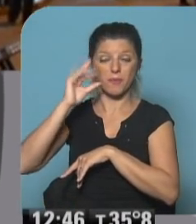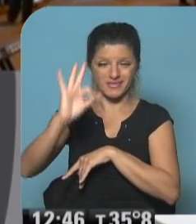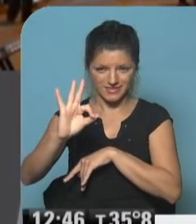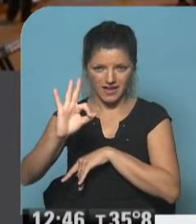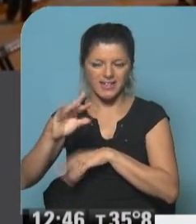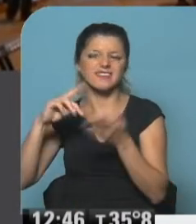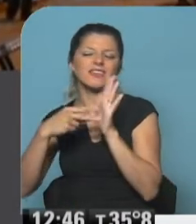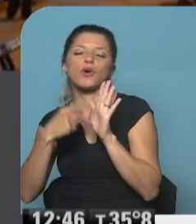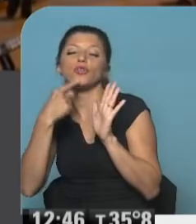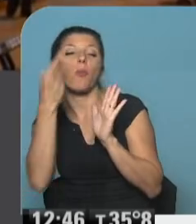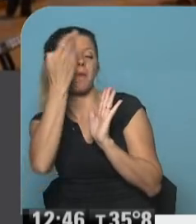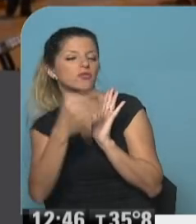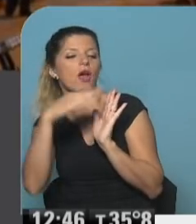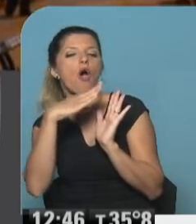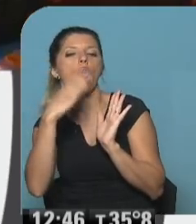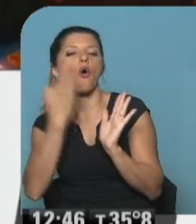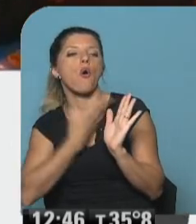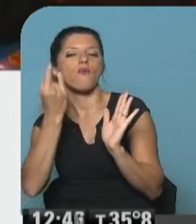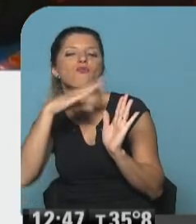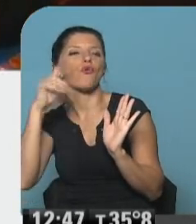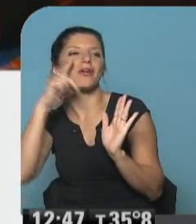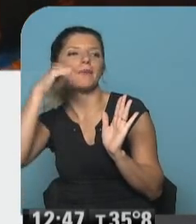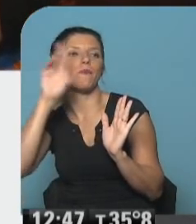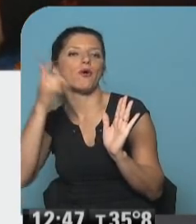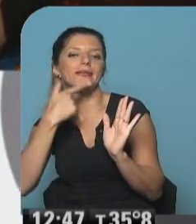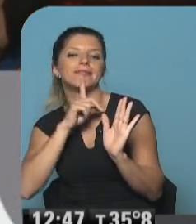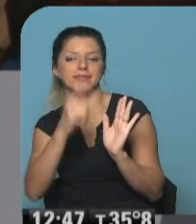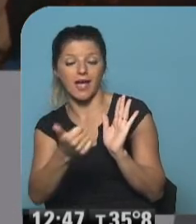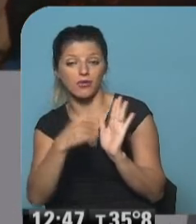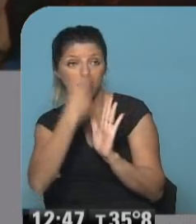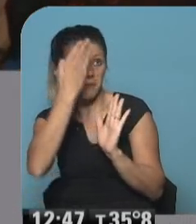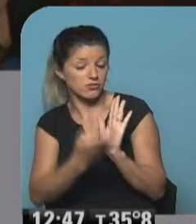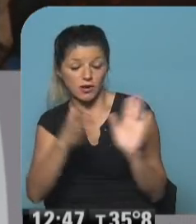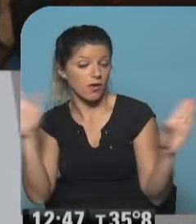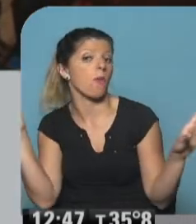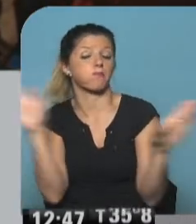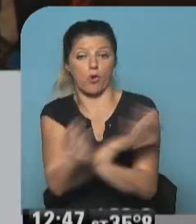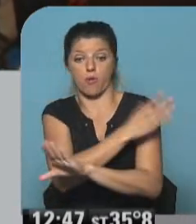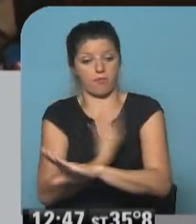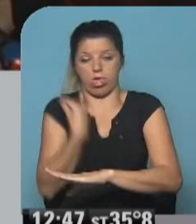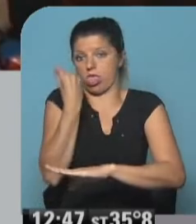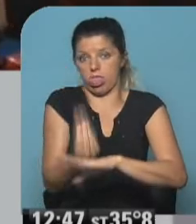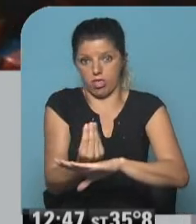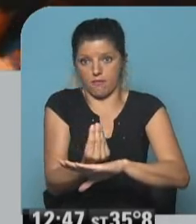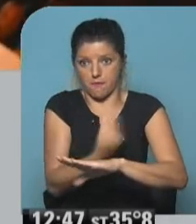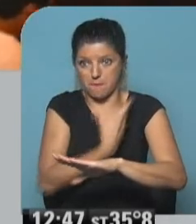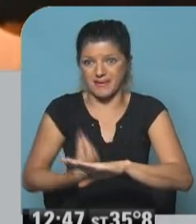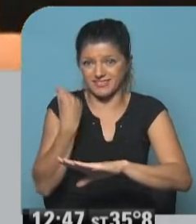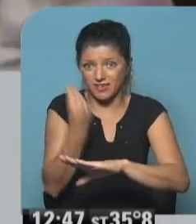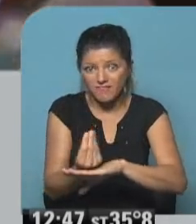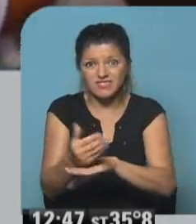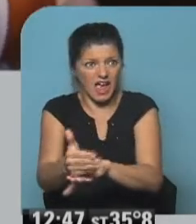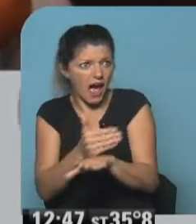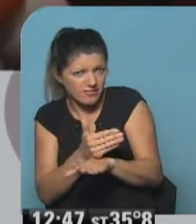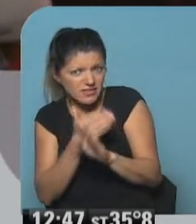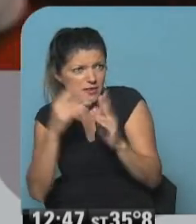describir a un hombre, en principio fueron hombres en todos los casos, que de la nada se convirtió en presidente de la República sin estructura